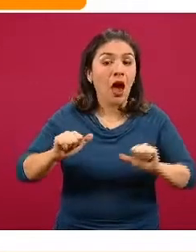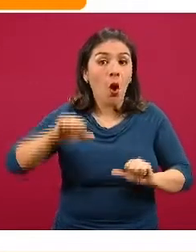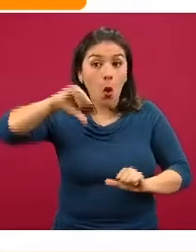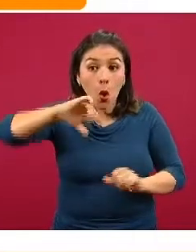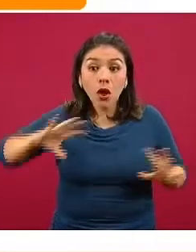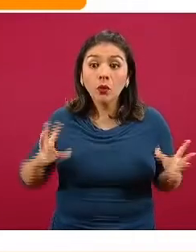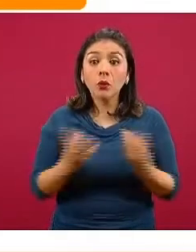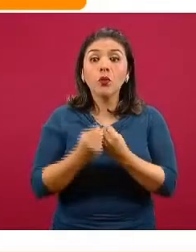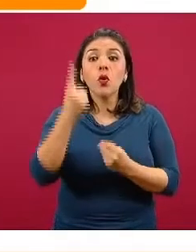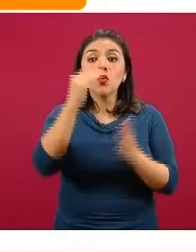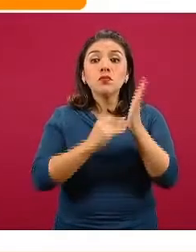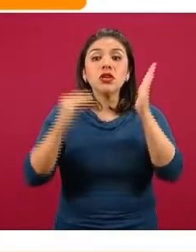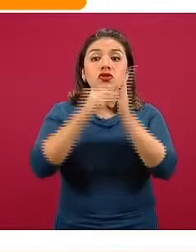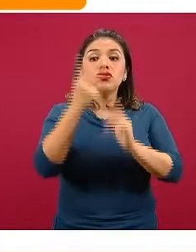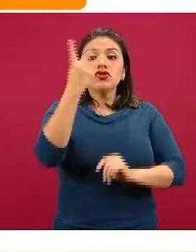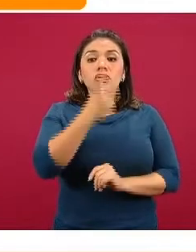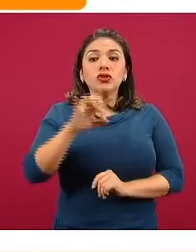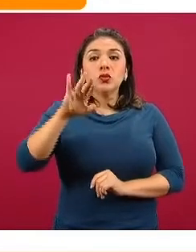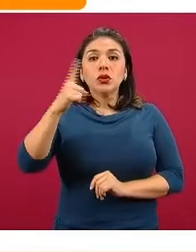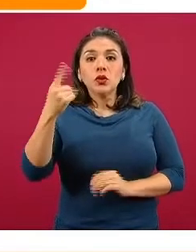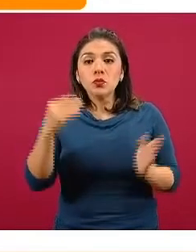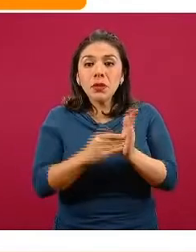suman